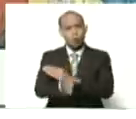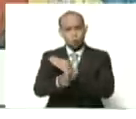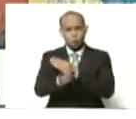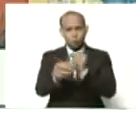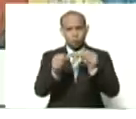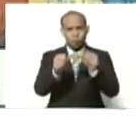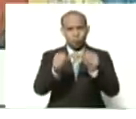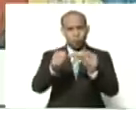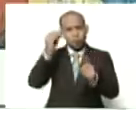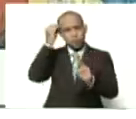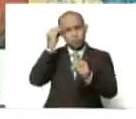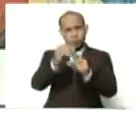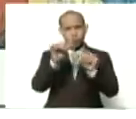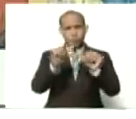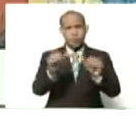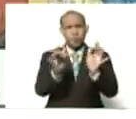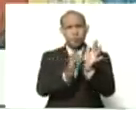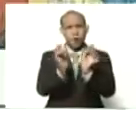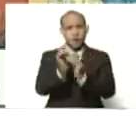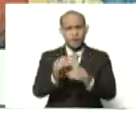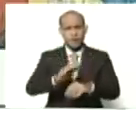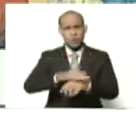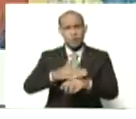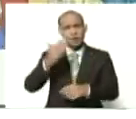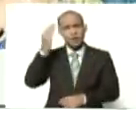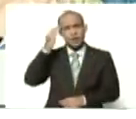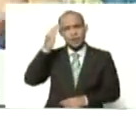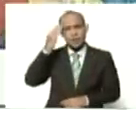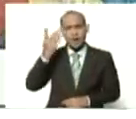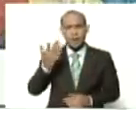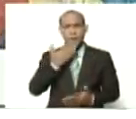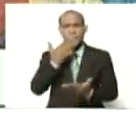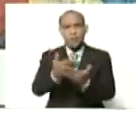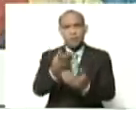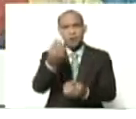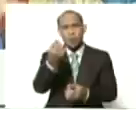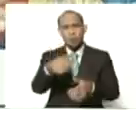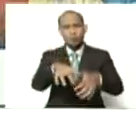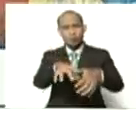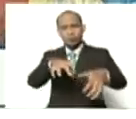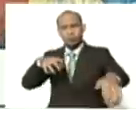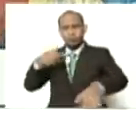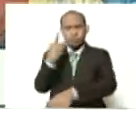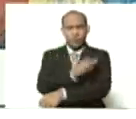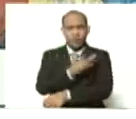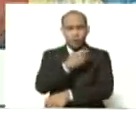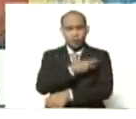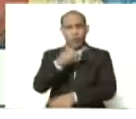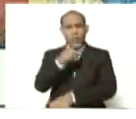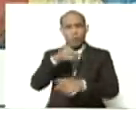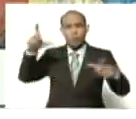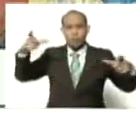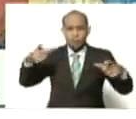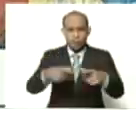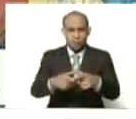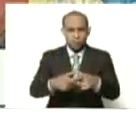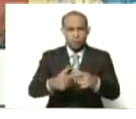positiva, porque sabíamos que iba a haber mucha demanda de vacunas, iba a haber escasez.